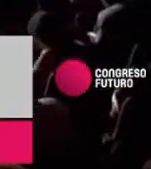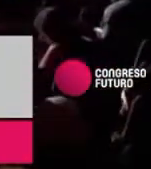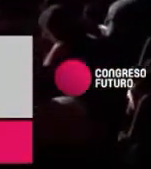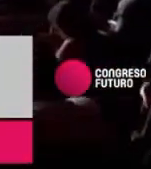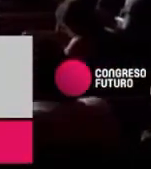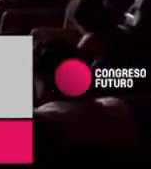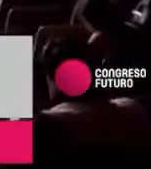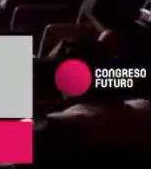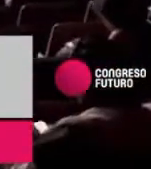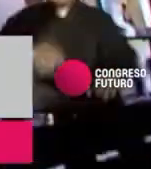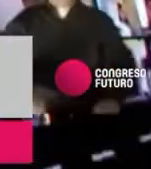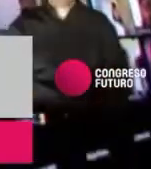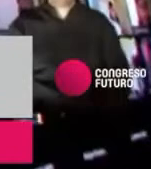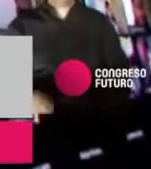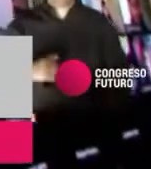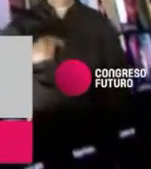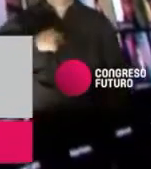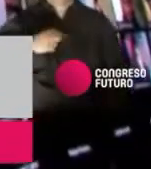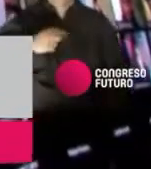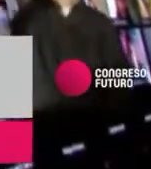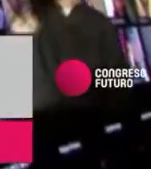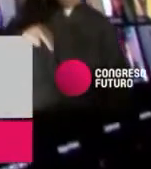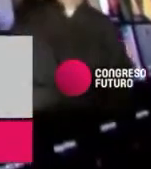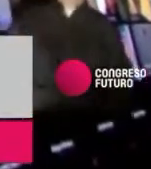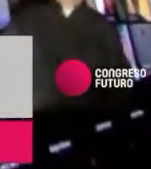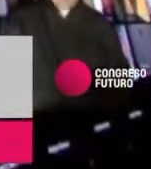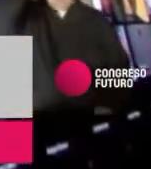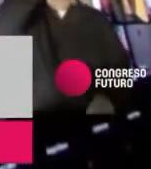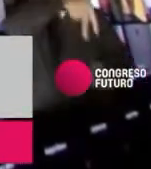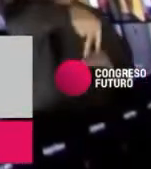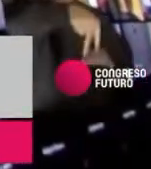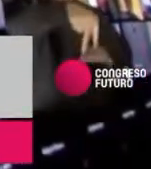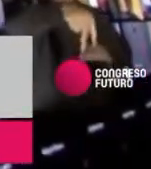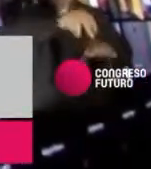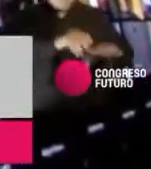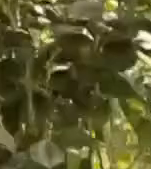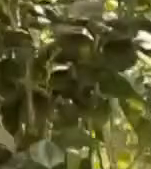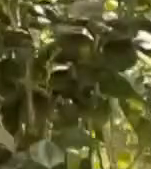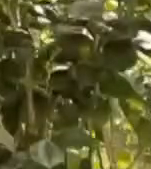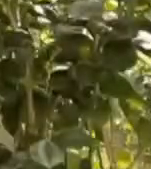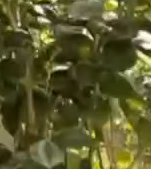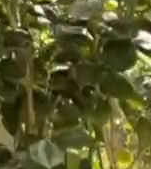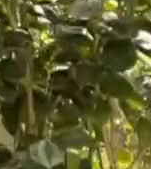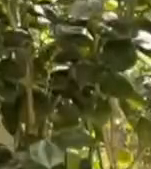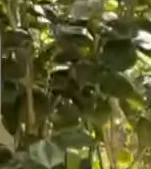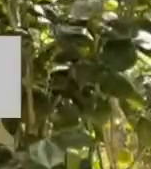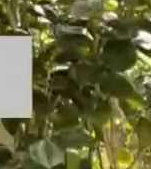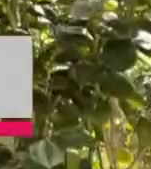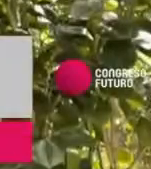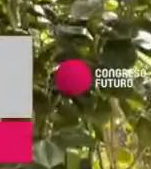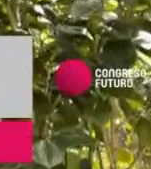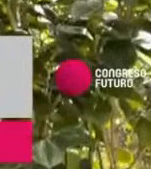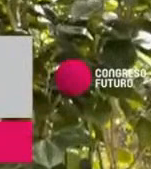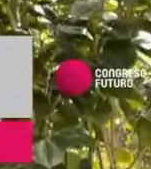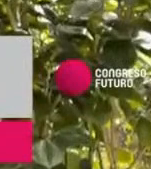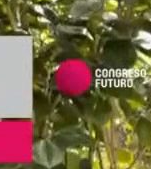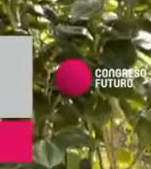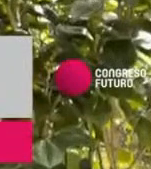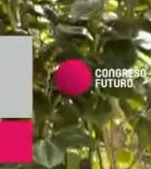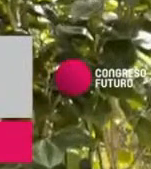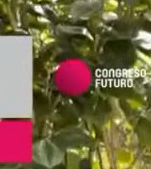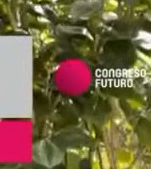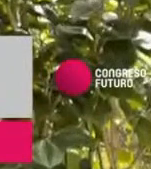con transmisiones online y presencial, llegando a todo Chile y el mundo. Para nosotros el arte y la ciencia, al igual